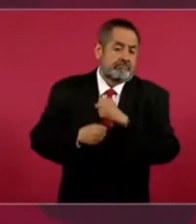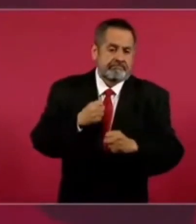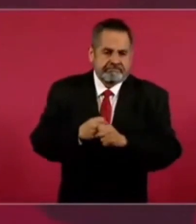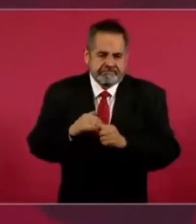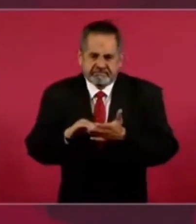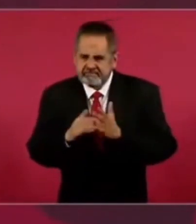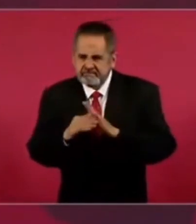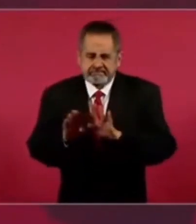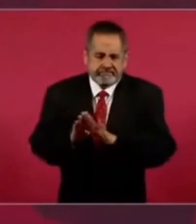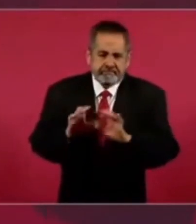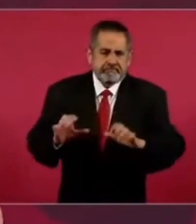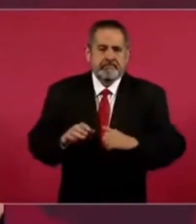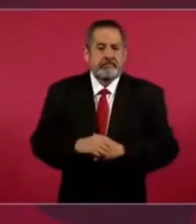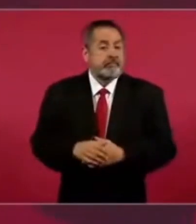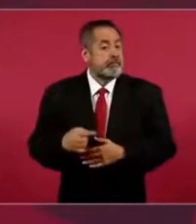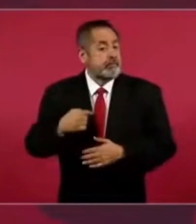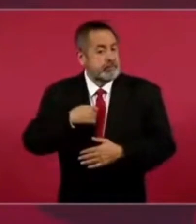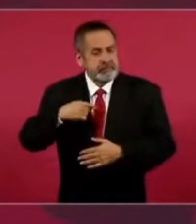Yo me formé